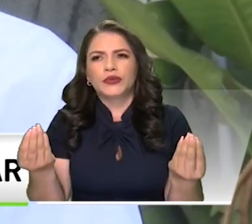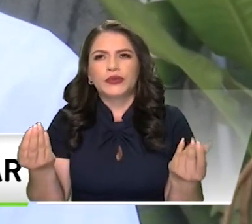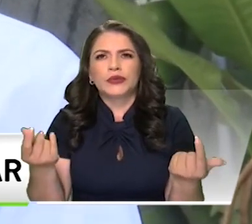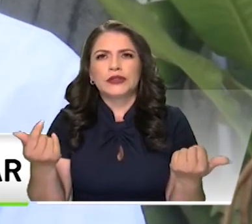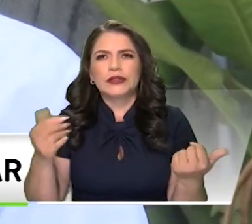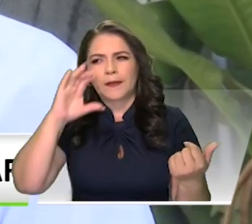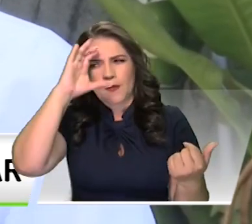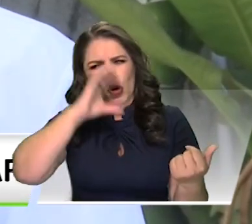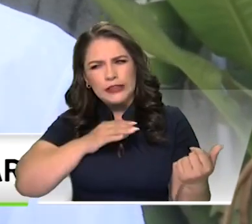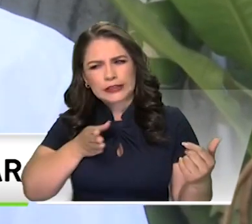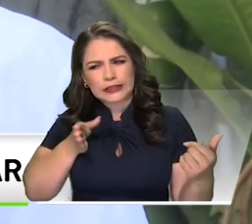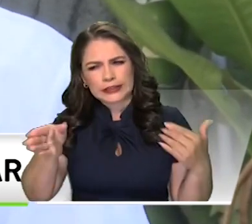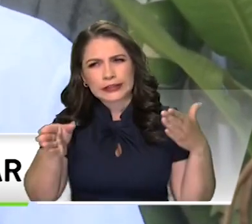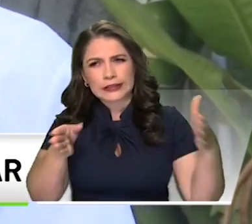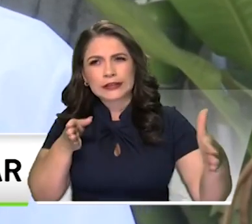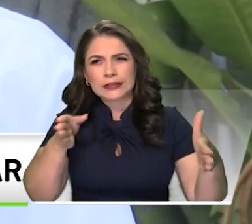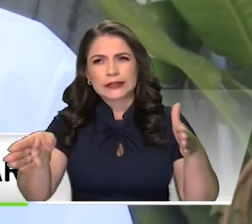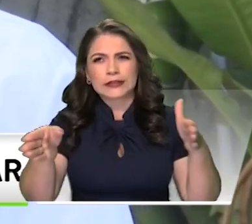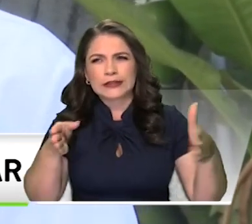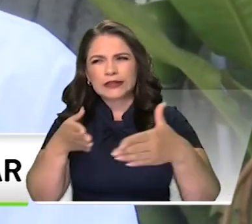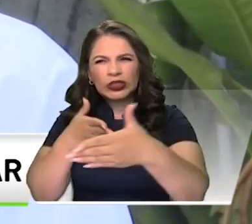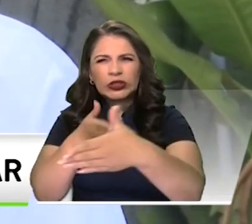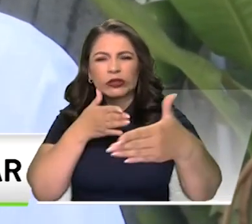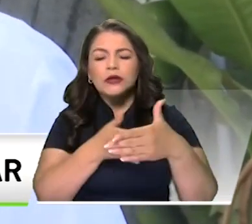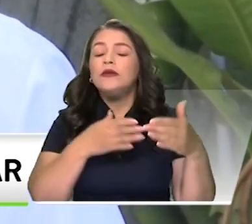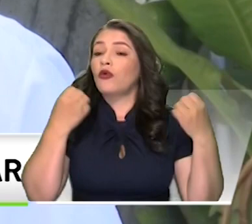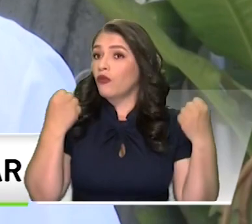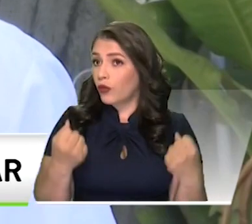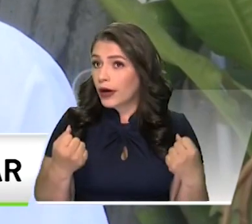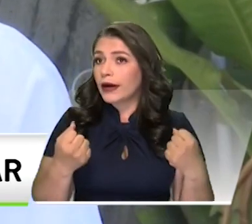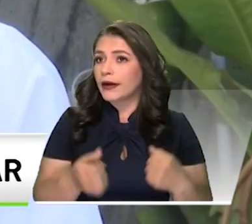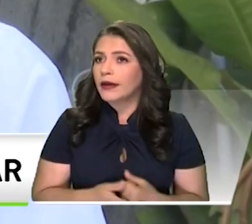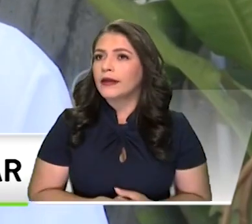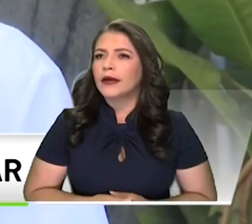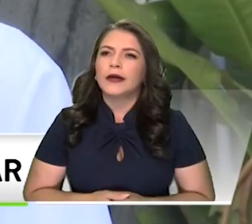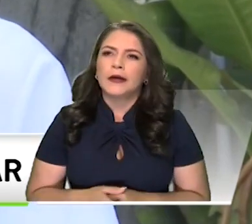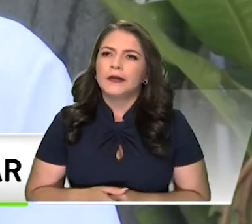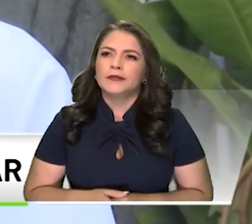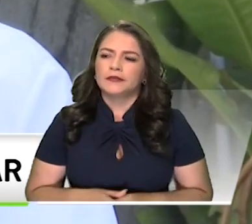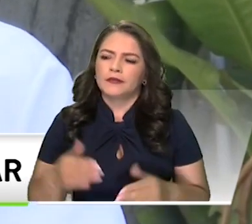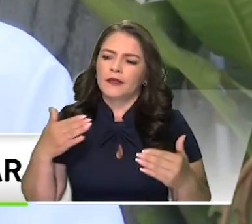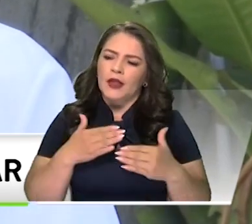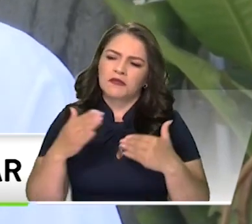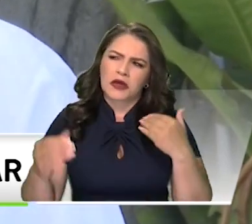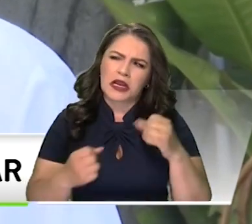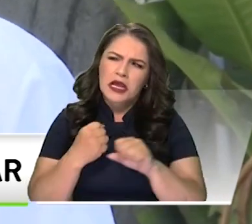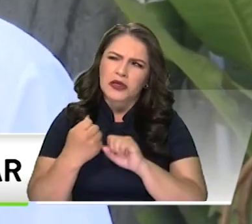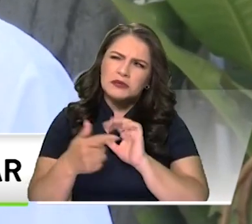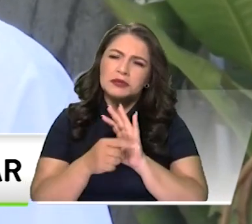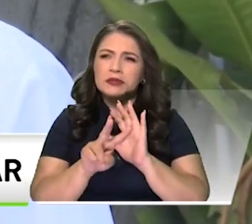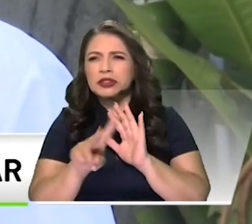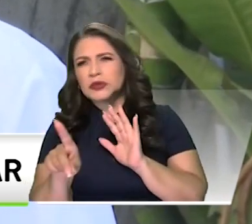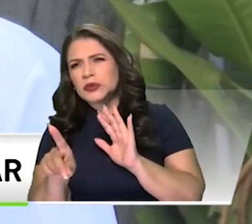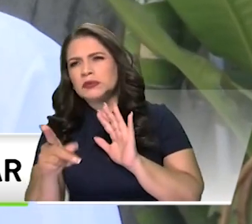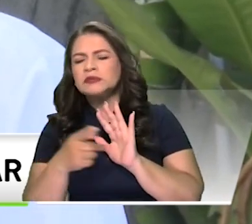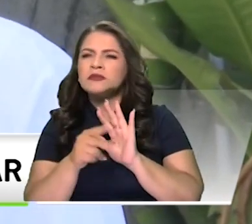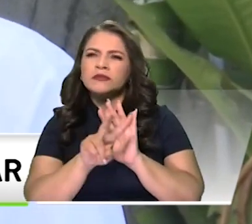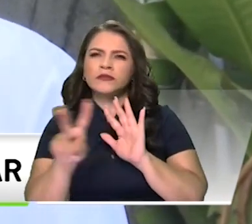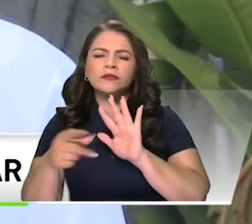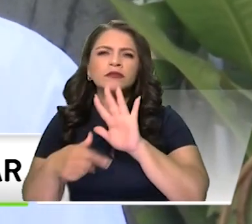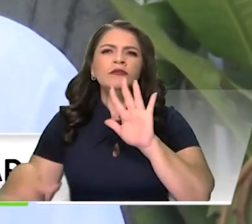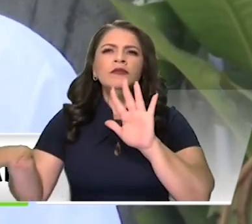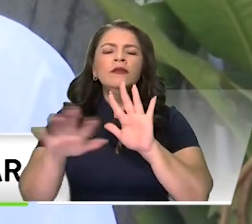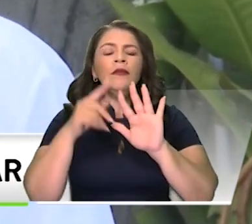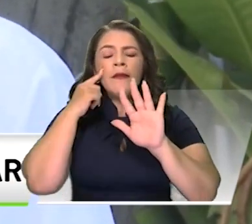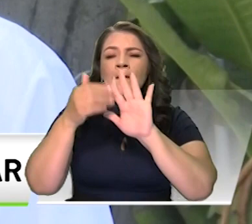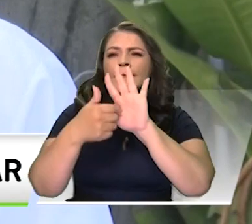asestaron golpes afectaciones contundentes importantes durante el año 2021 y 2022 y